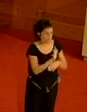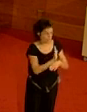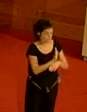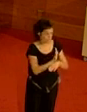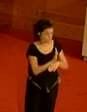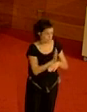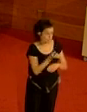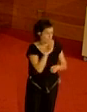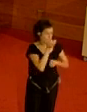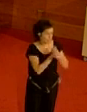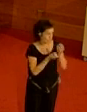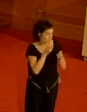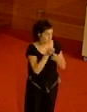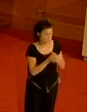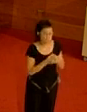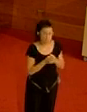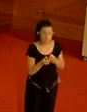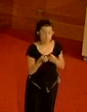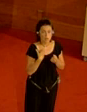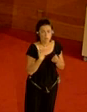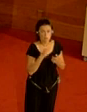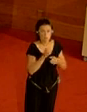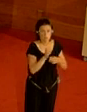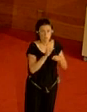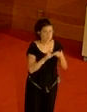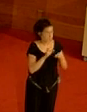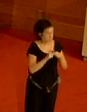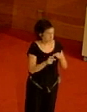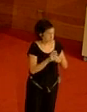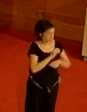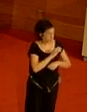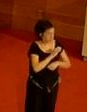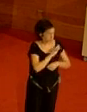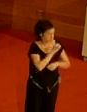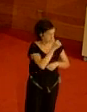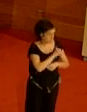los Caballeros blancos en esta ocasión sin sin cine Forum esc gasco Hasta mañana